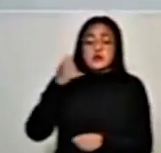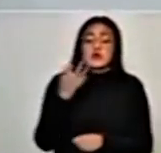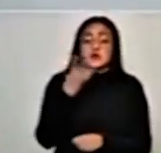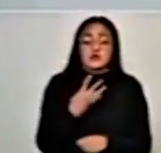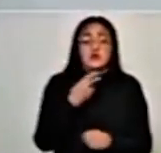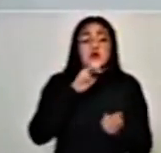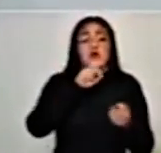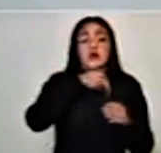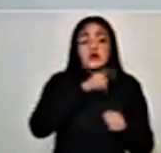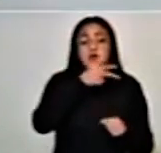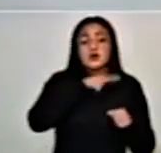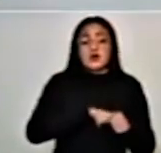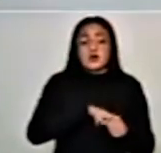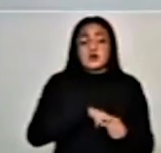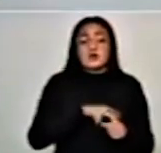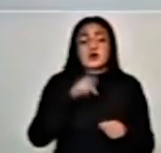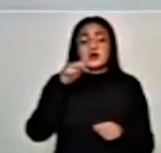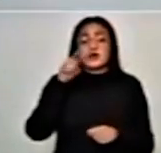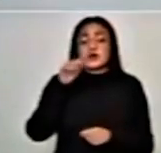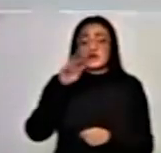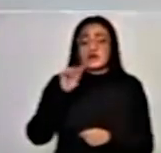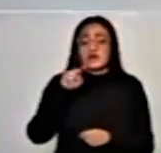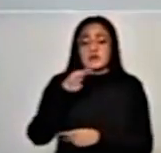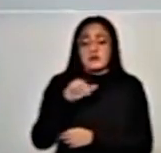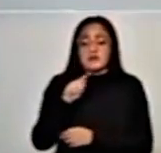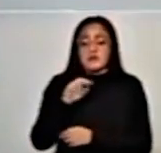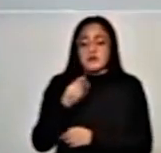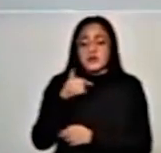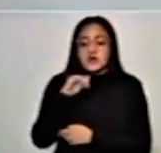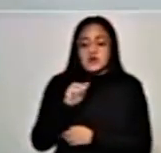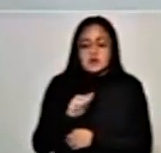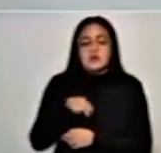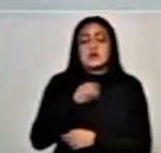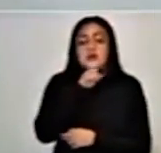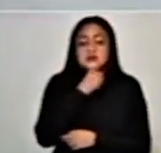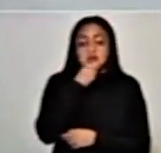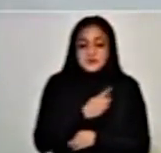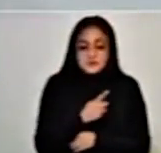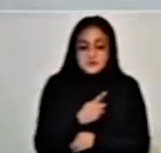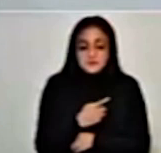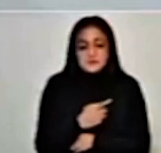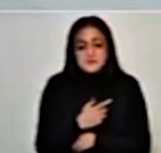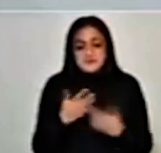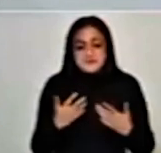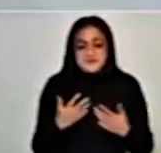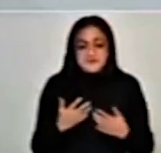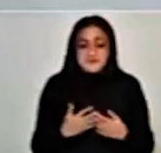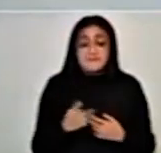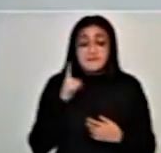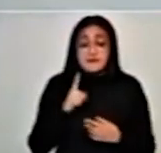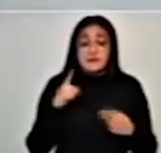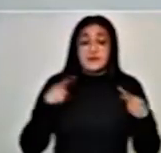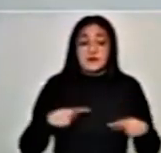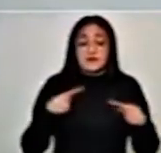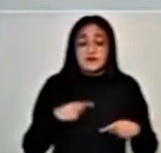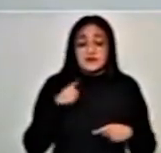4 pacientes en el Hospital de Traumatología y Ortopedia. Y también comentar que un